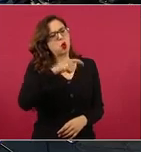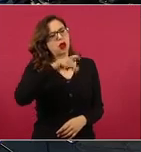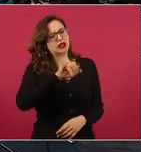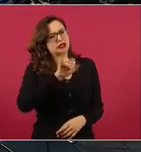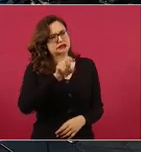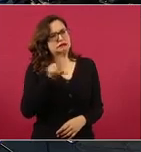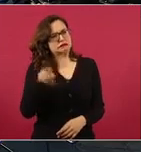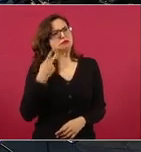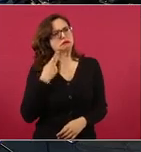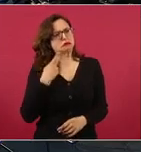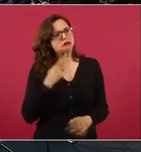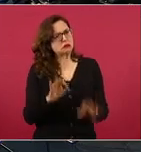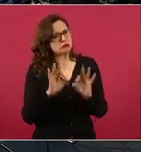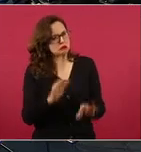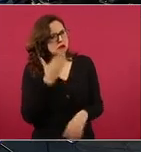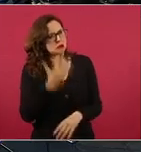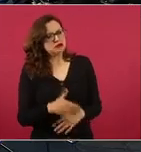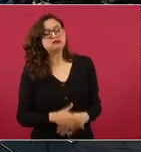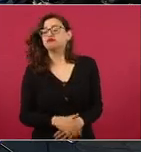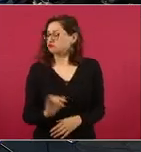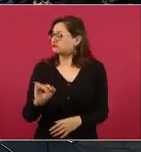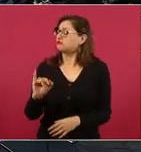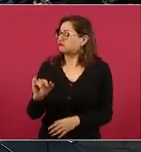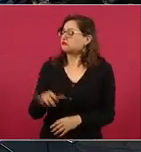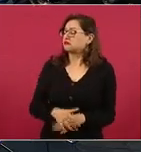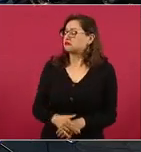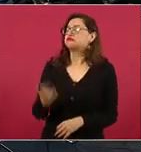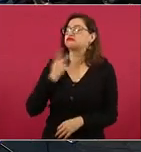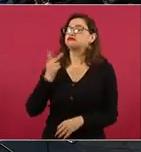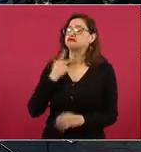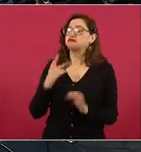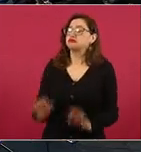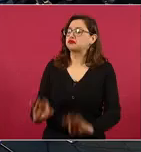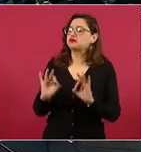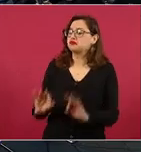cuadro político. O sea, porque